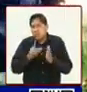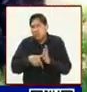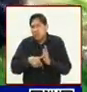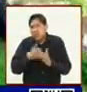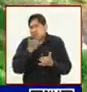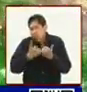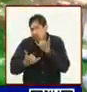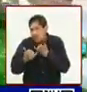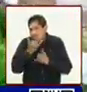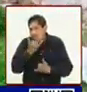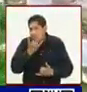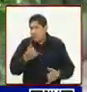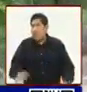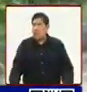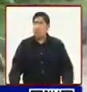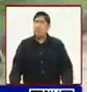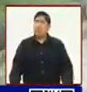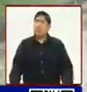¿no?